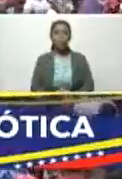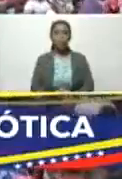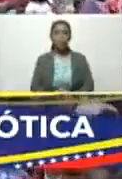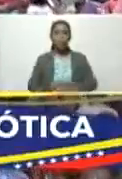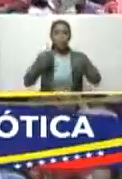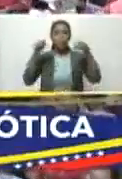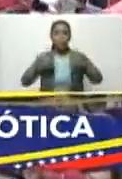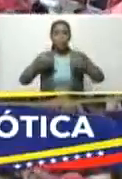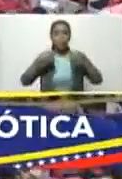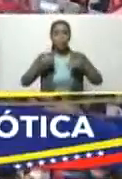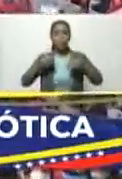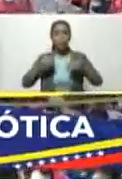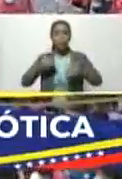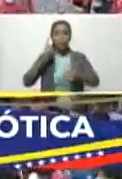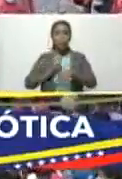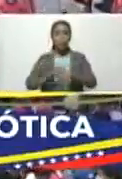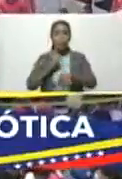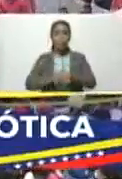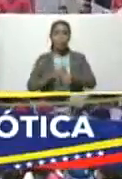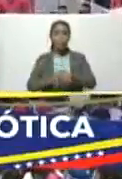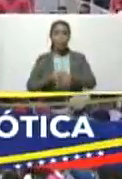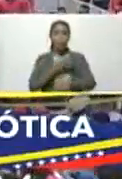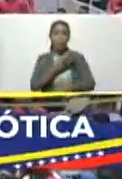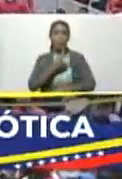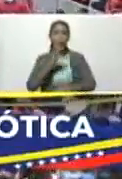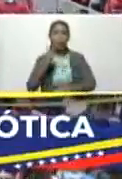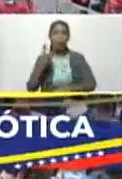Esta era bicentenaria